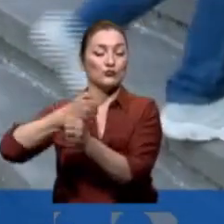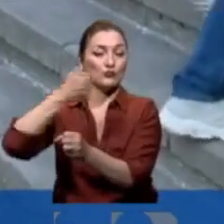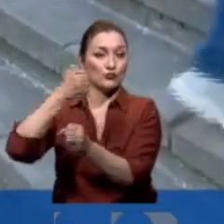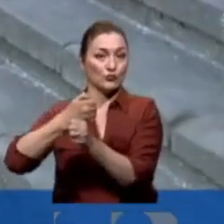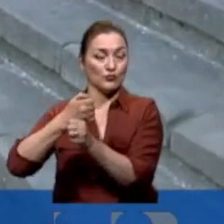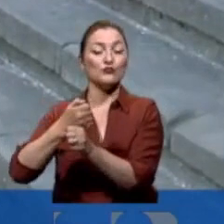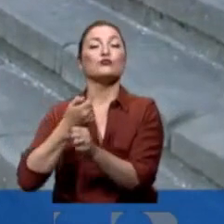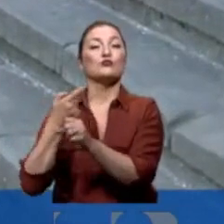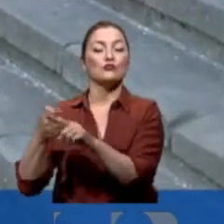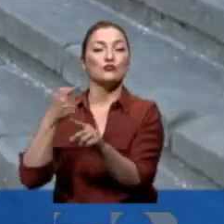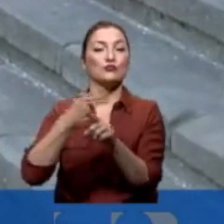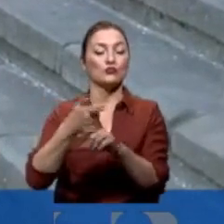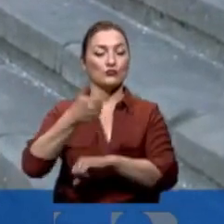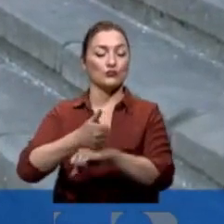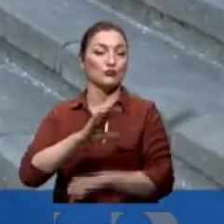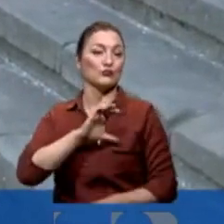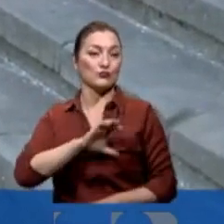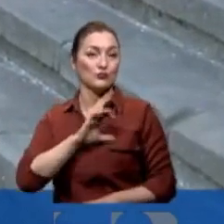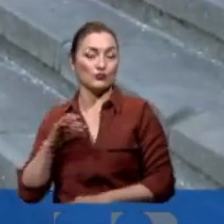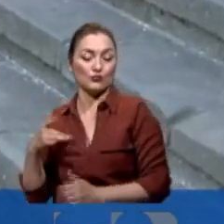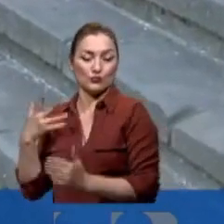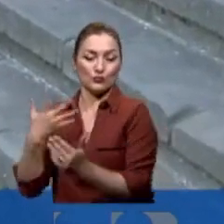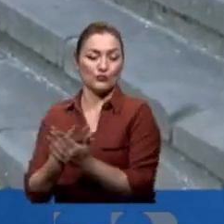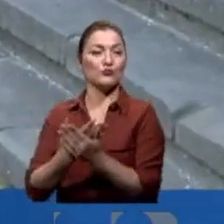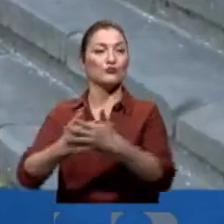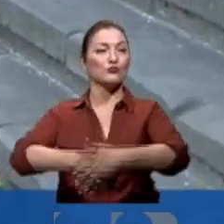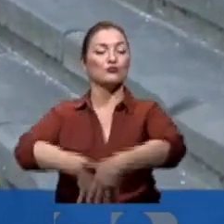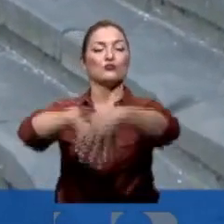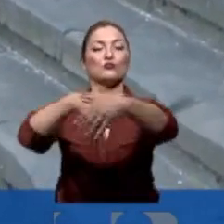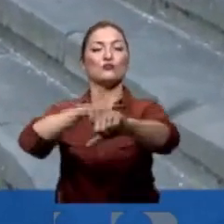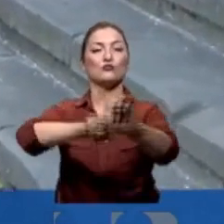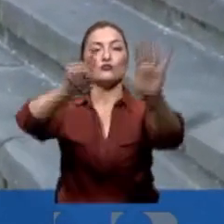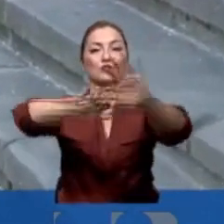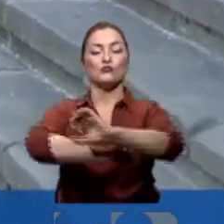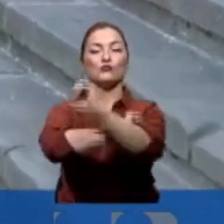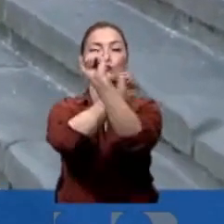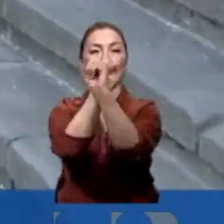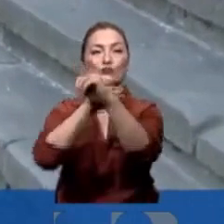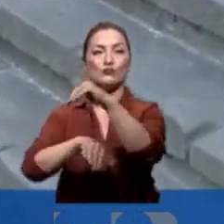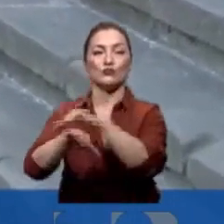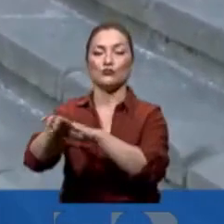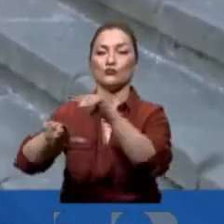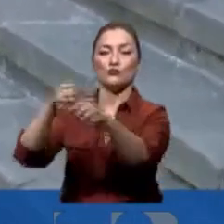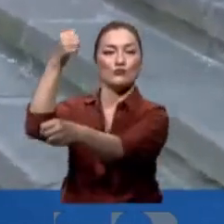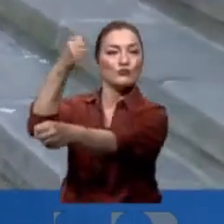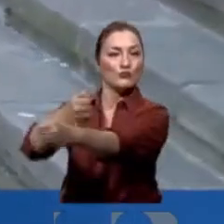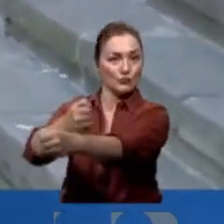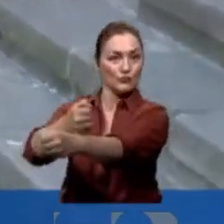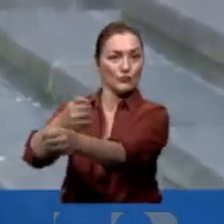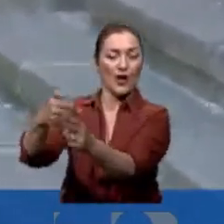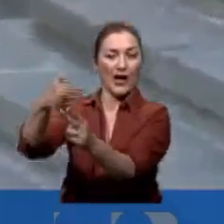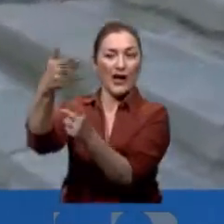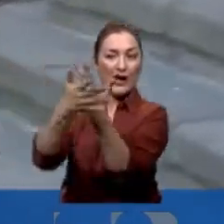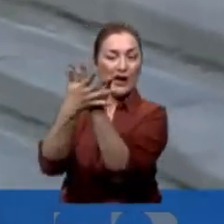están desde las 6 de la mañana interviniendo el sector de San Roque la intención A las 6 de la mañana era intervenir ingresar al